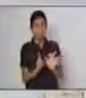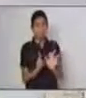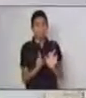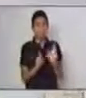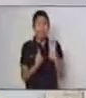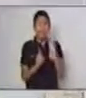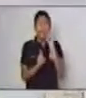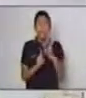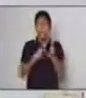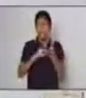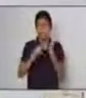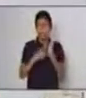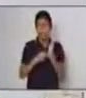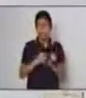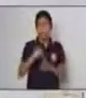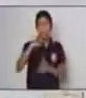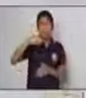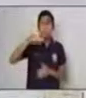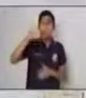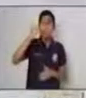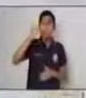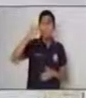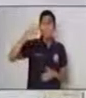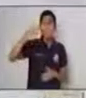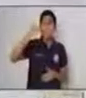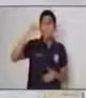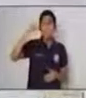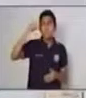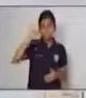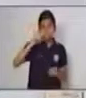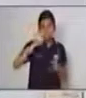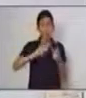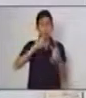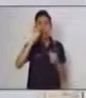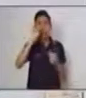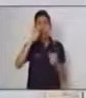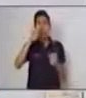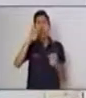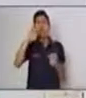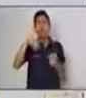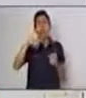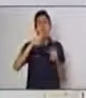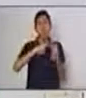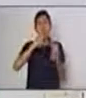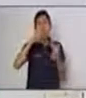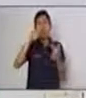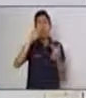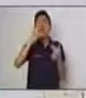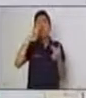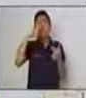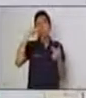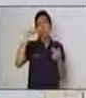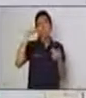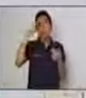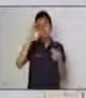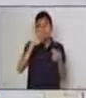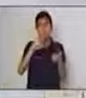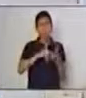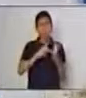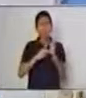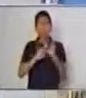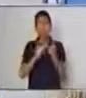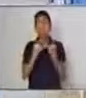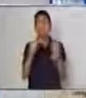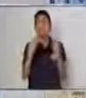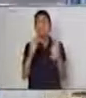mínimo común múltiplo entre 2 y 3. Bien,